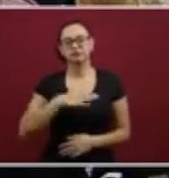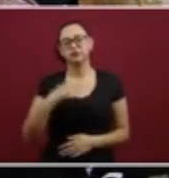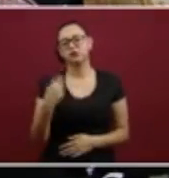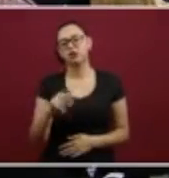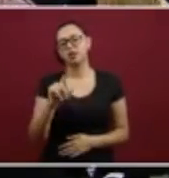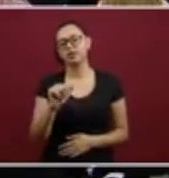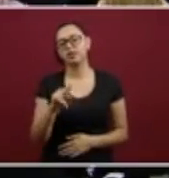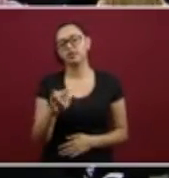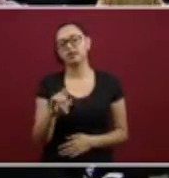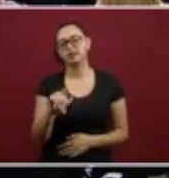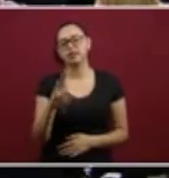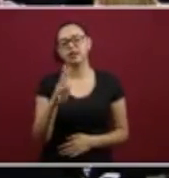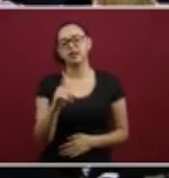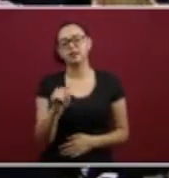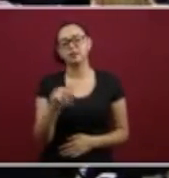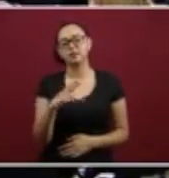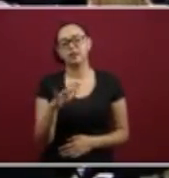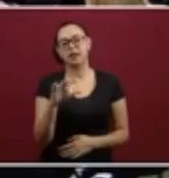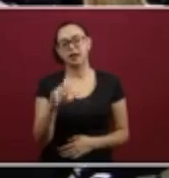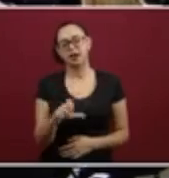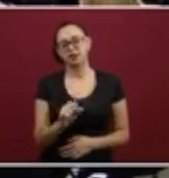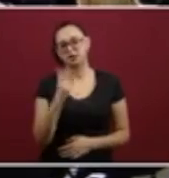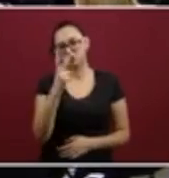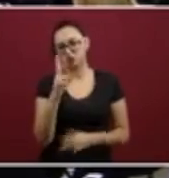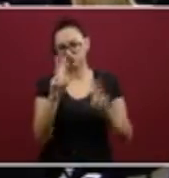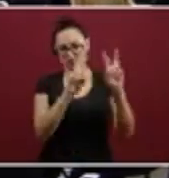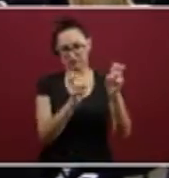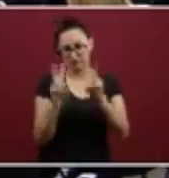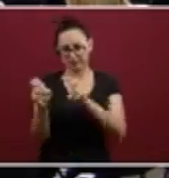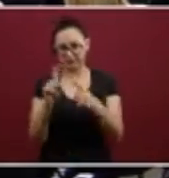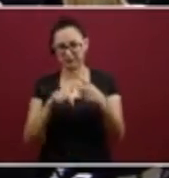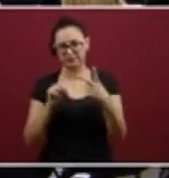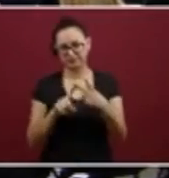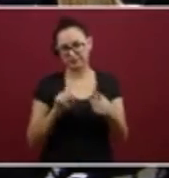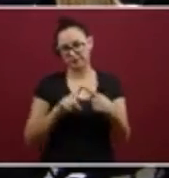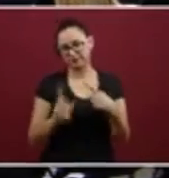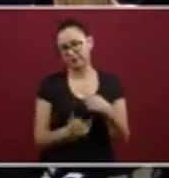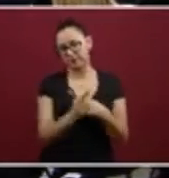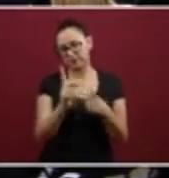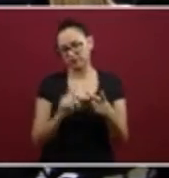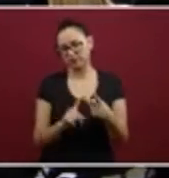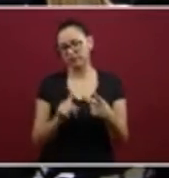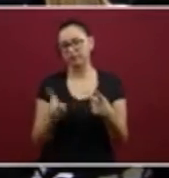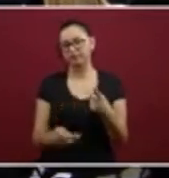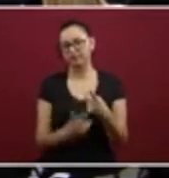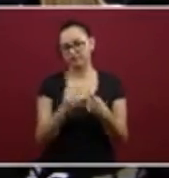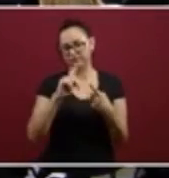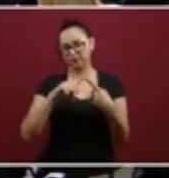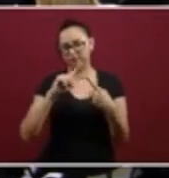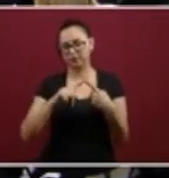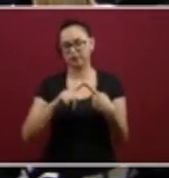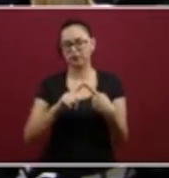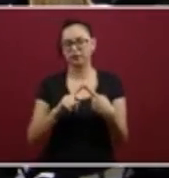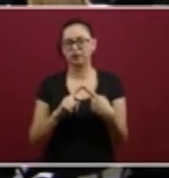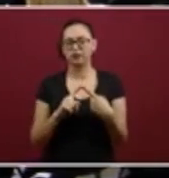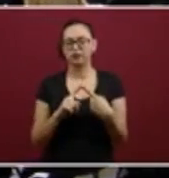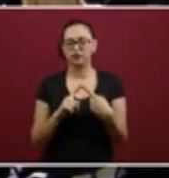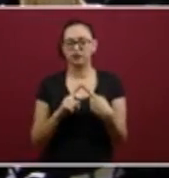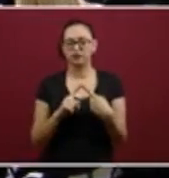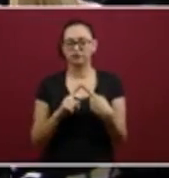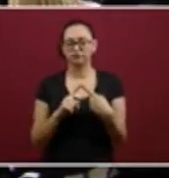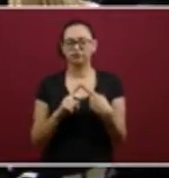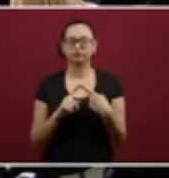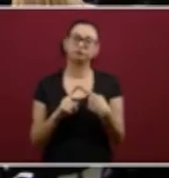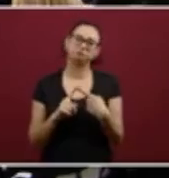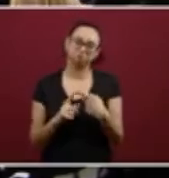de La Crónica. Dos temas, presidente. Uno… tiene que ver con un fondo,